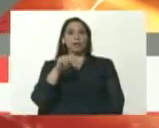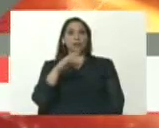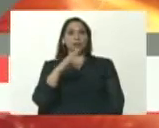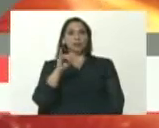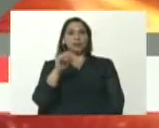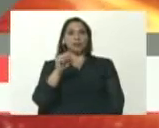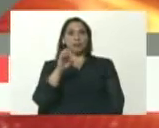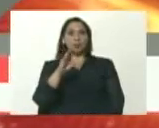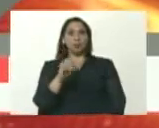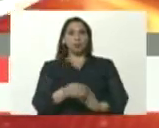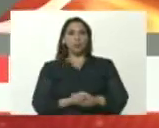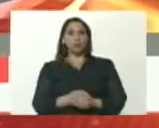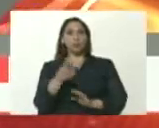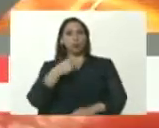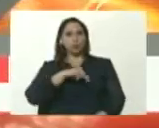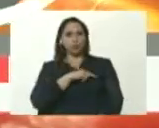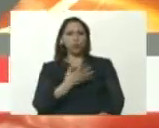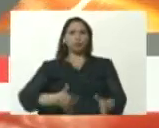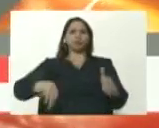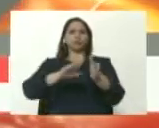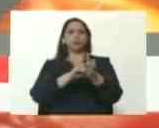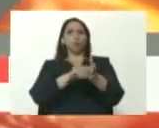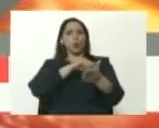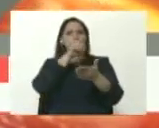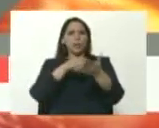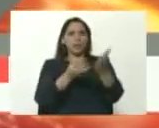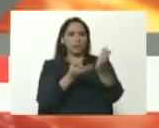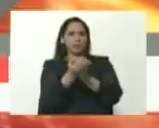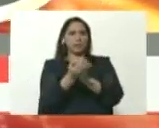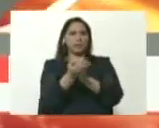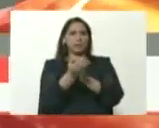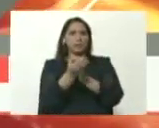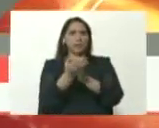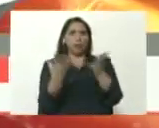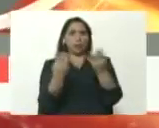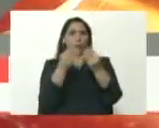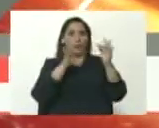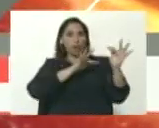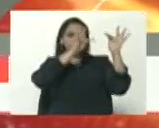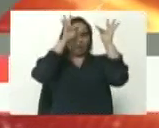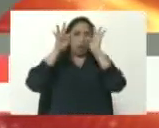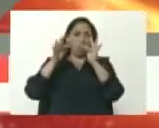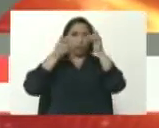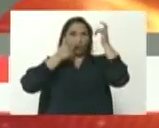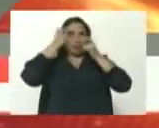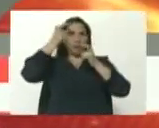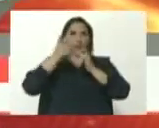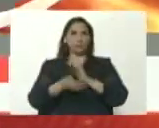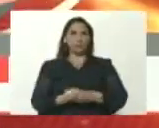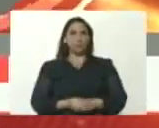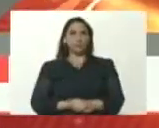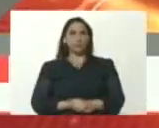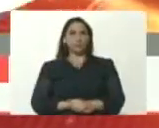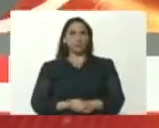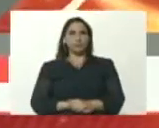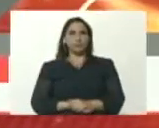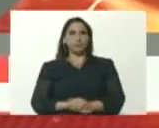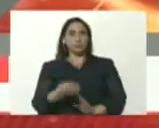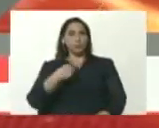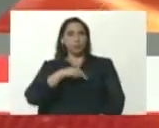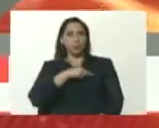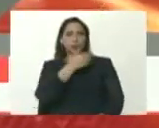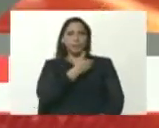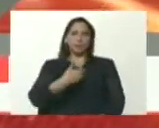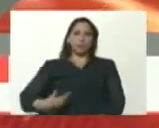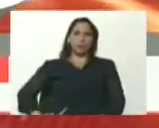Y ratificamos nuestra absoluta lealtad con el legado de nuestro comandante Hugo Chávez y con nuestro